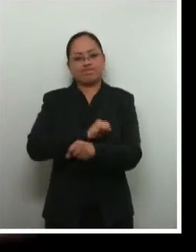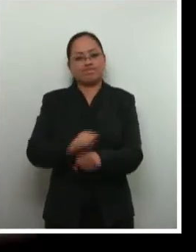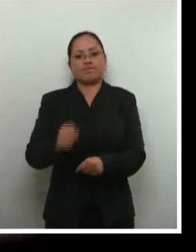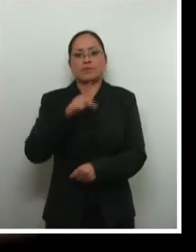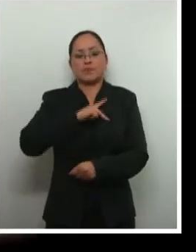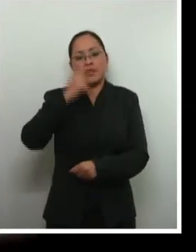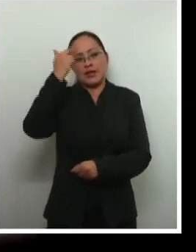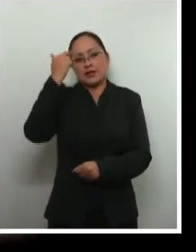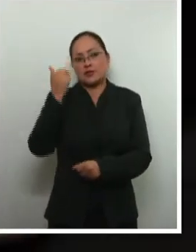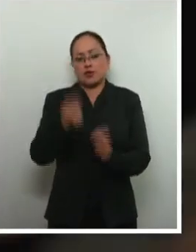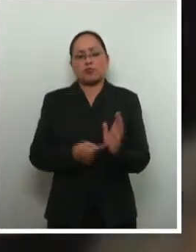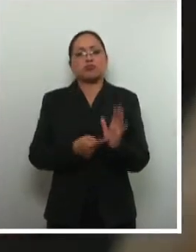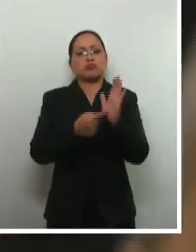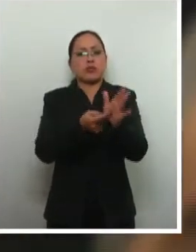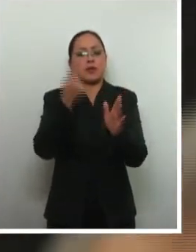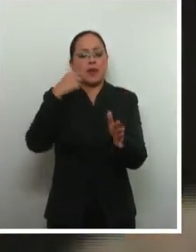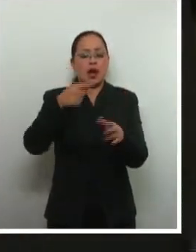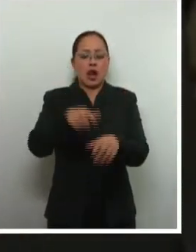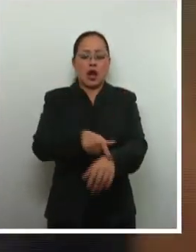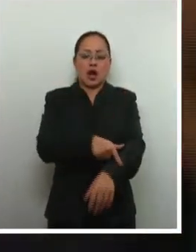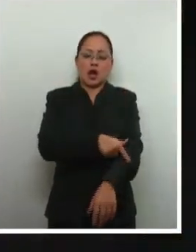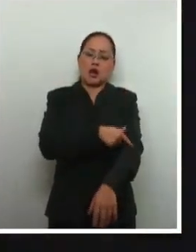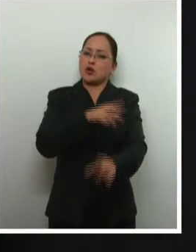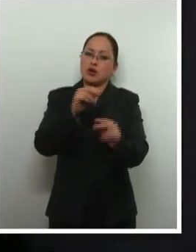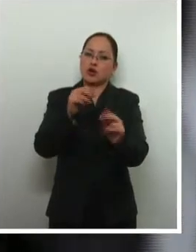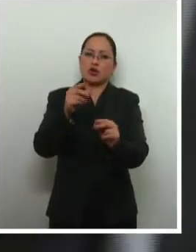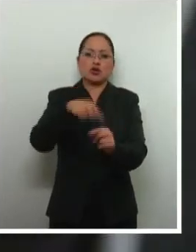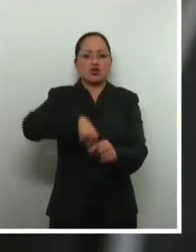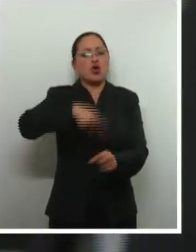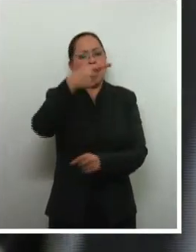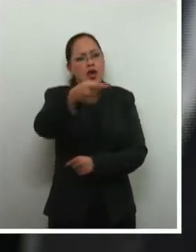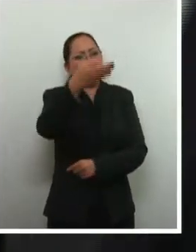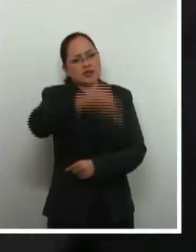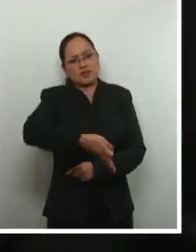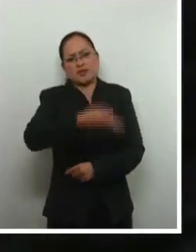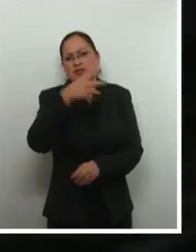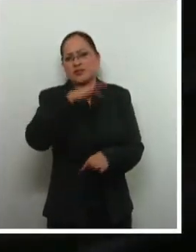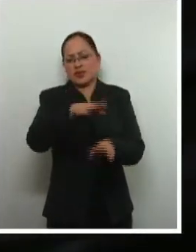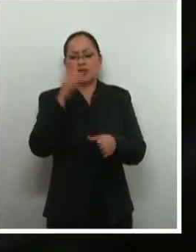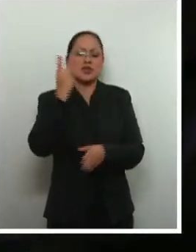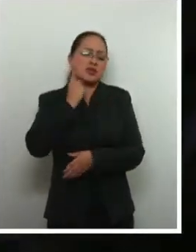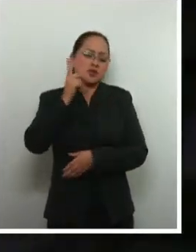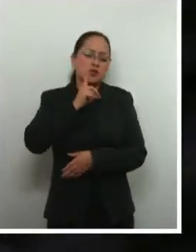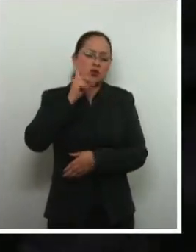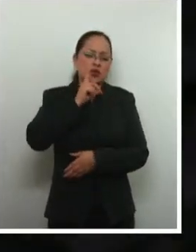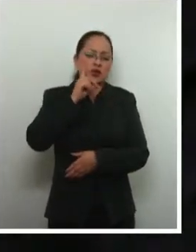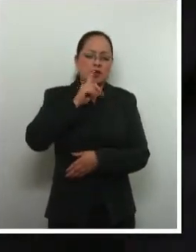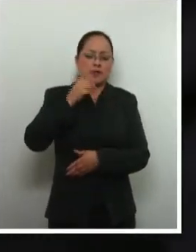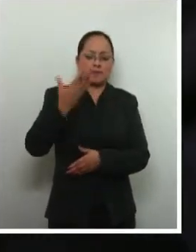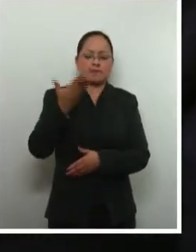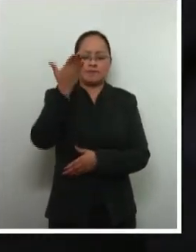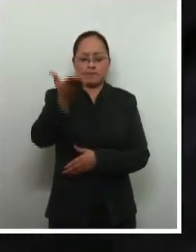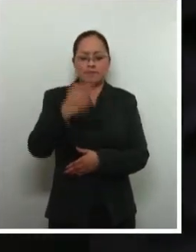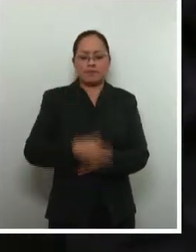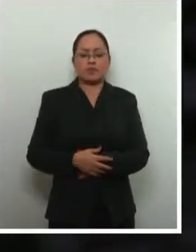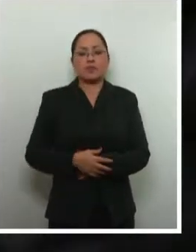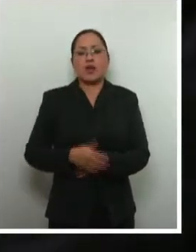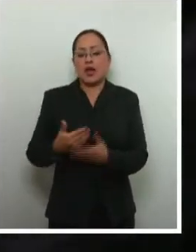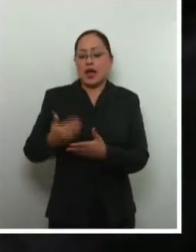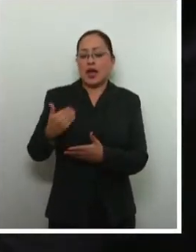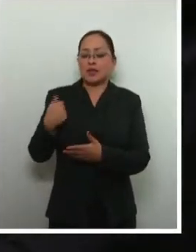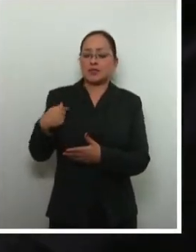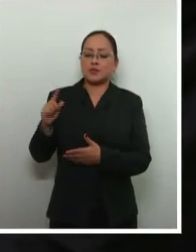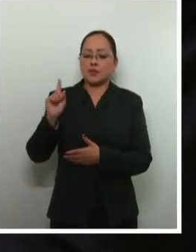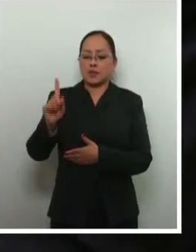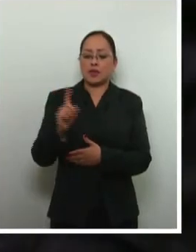es mi argumento para no aceptar los argumentos de la diputada proponente que me